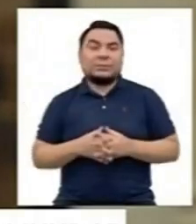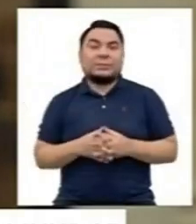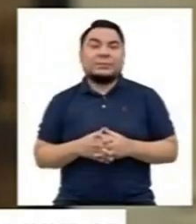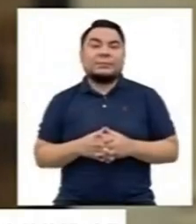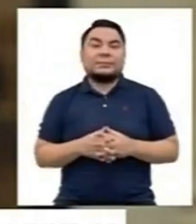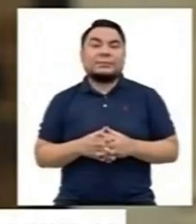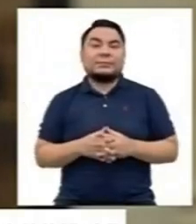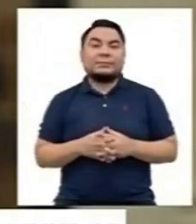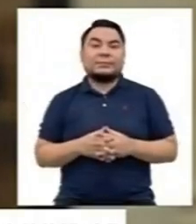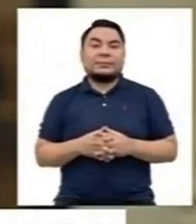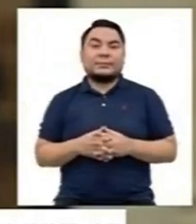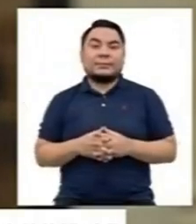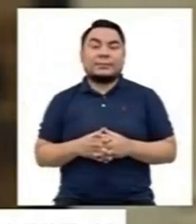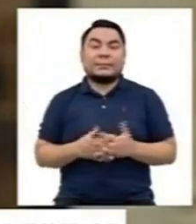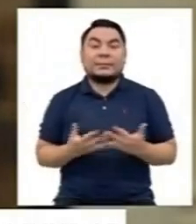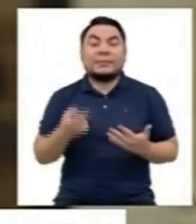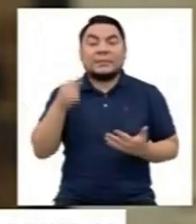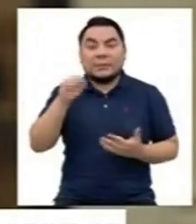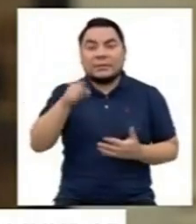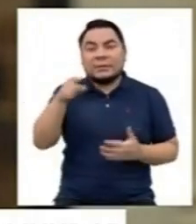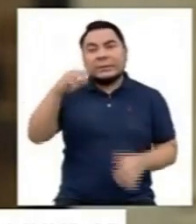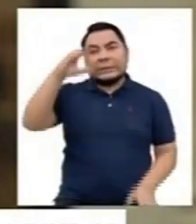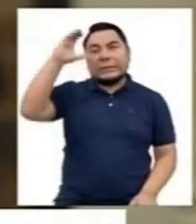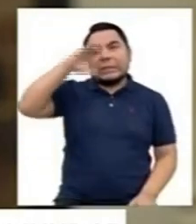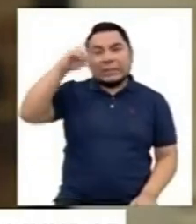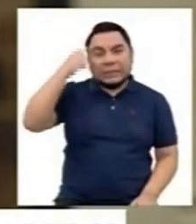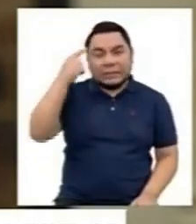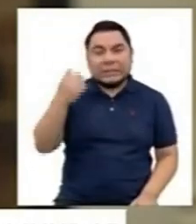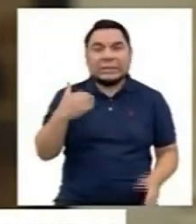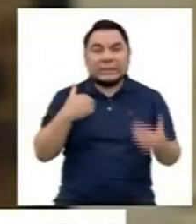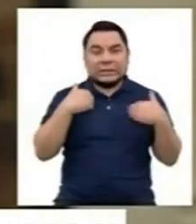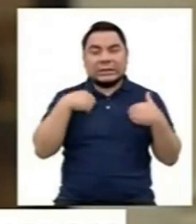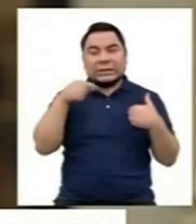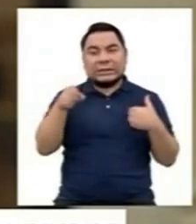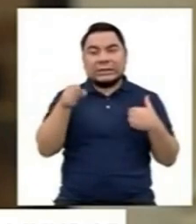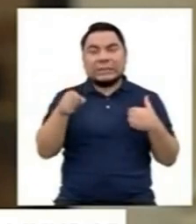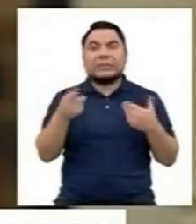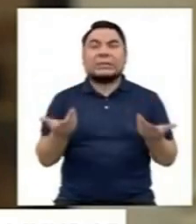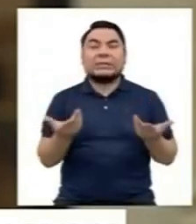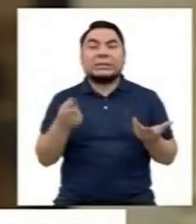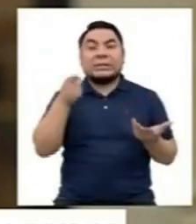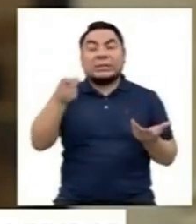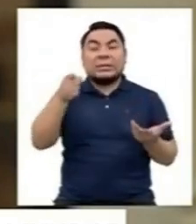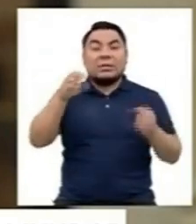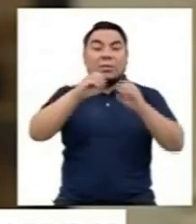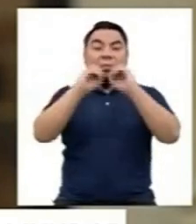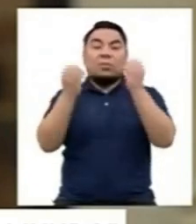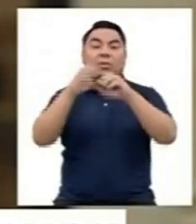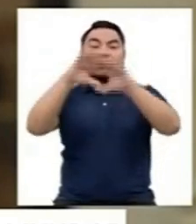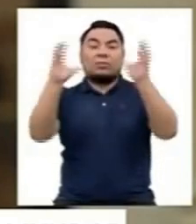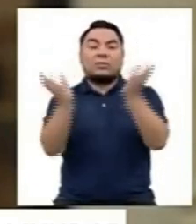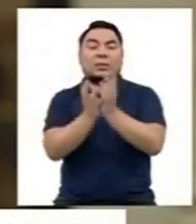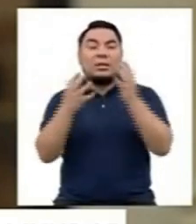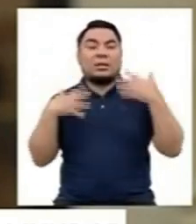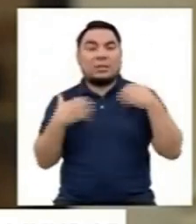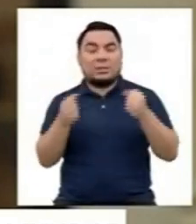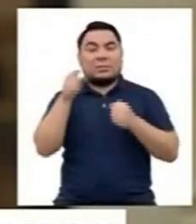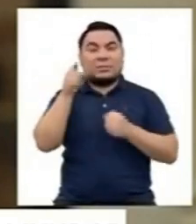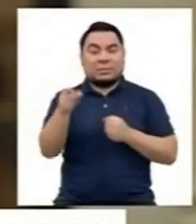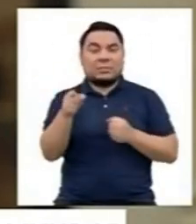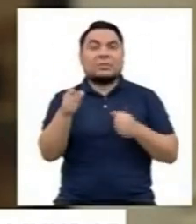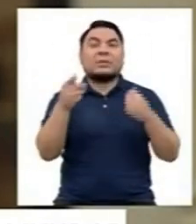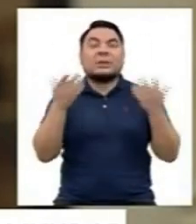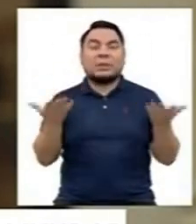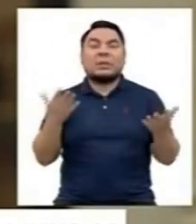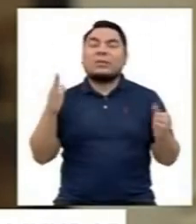¿no? Martín Vizcarra también comunicó que son 5 las farmacéuticas, o los laboratorios en todo caso, de distintos países las elegidas